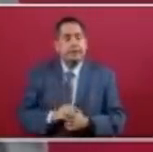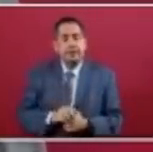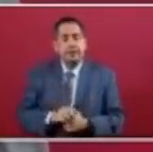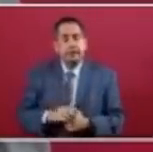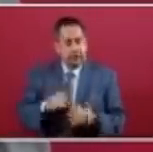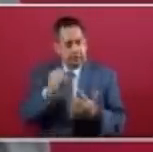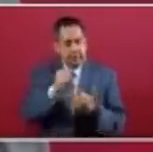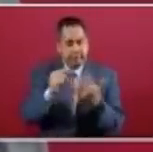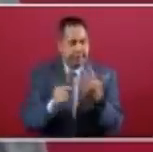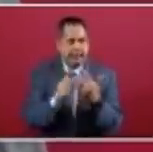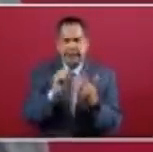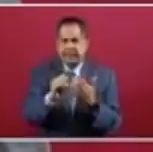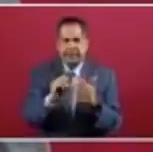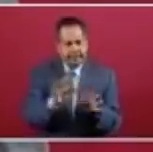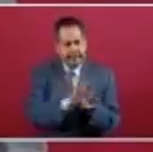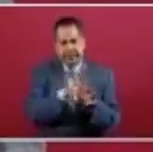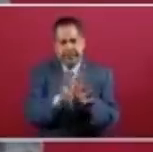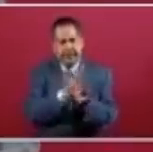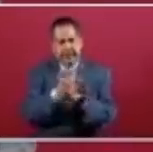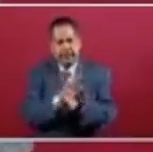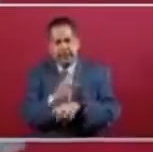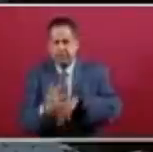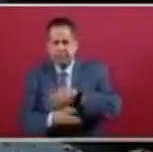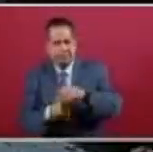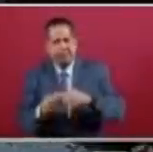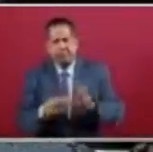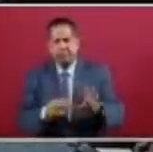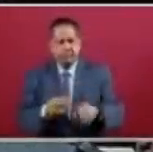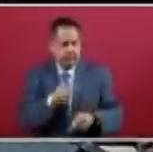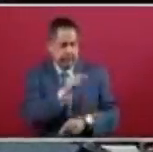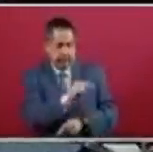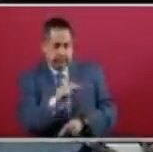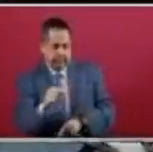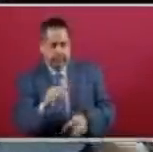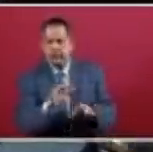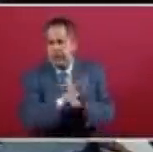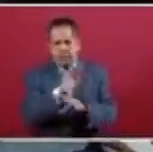todos estos órganos reguladores.